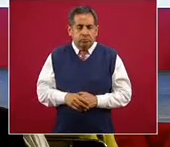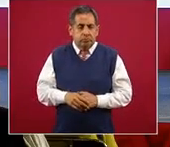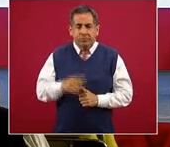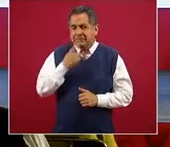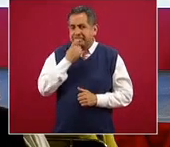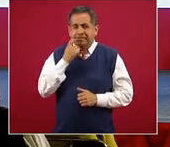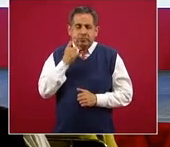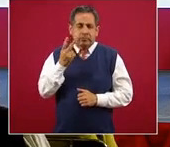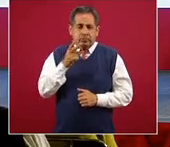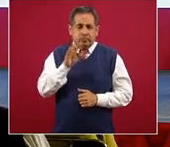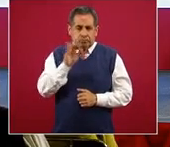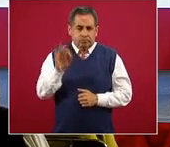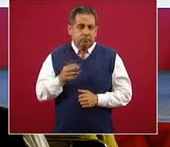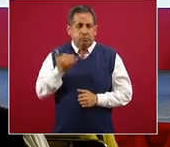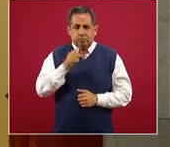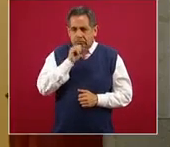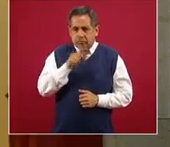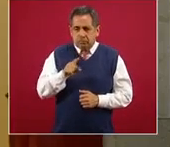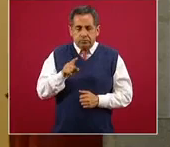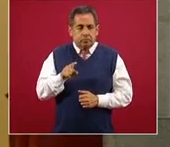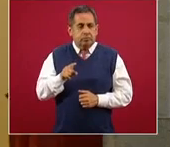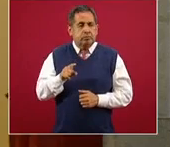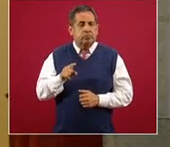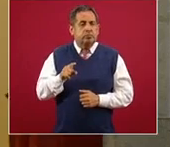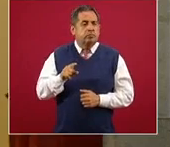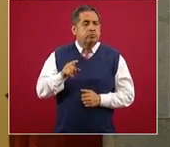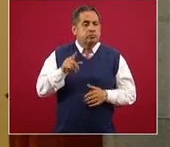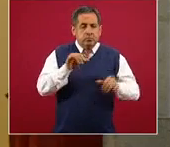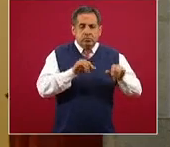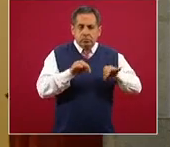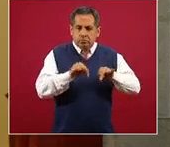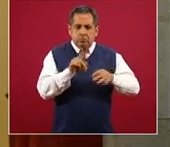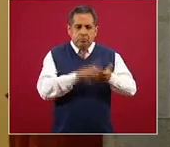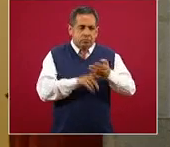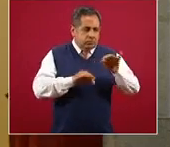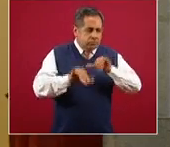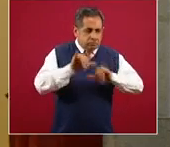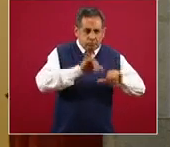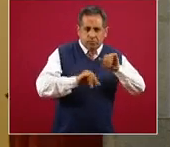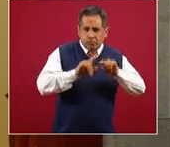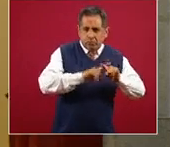Odontología 2% y profesionales de laboratorio otro 2%.